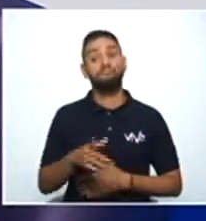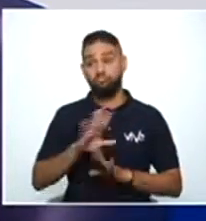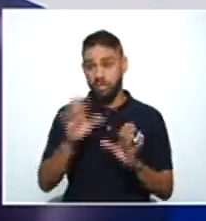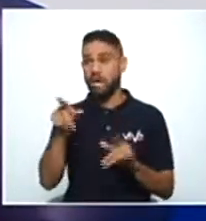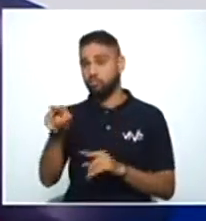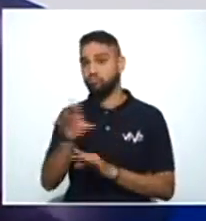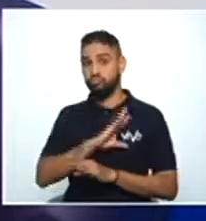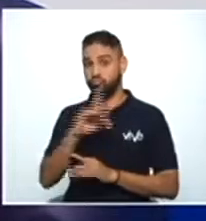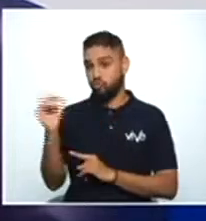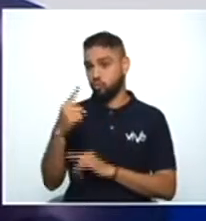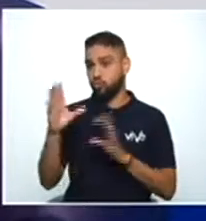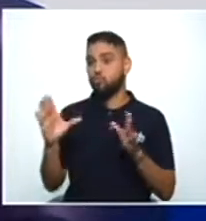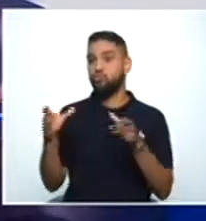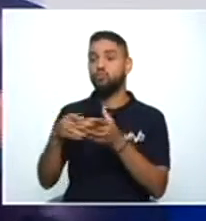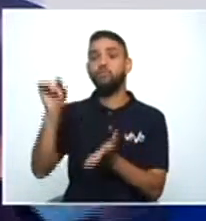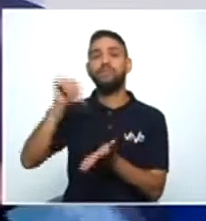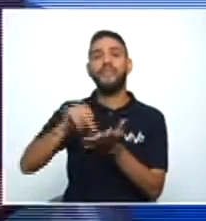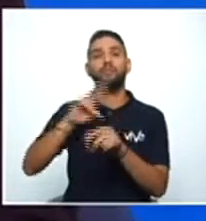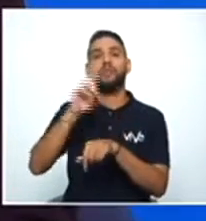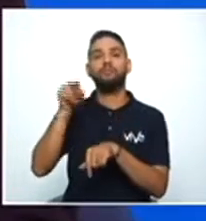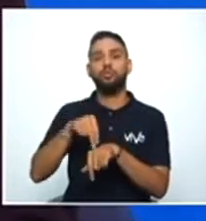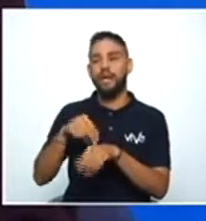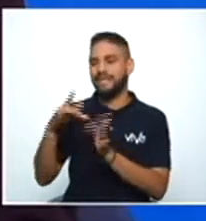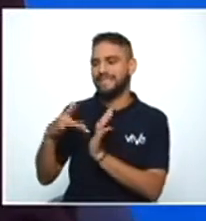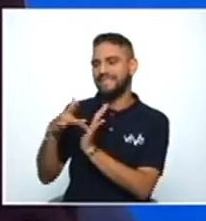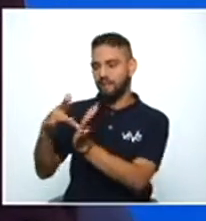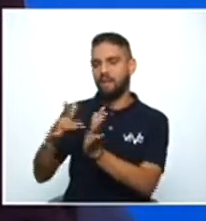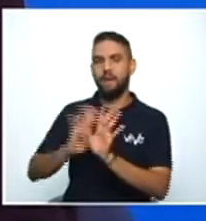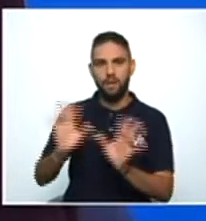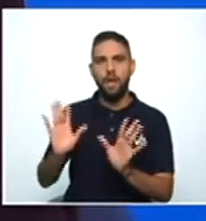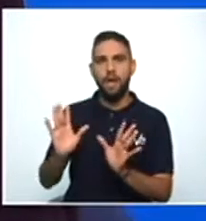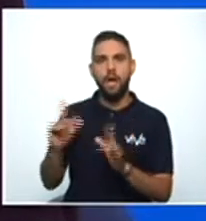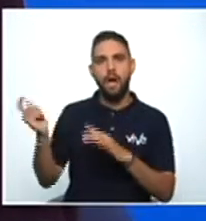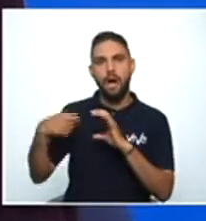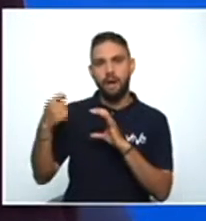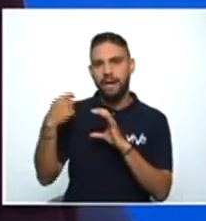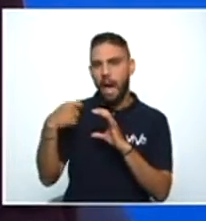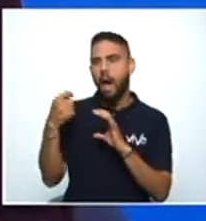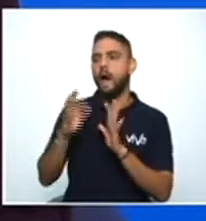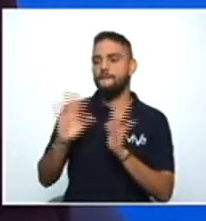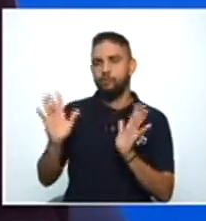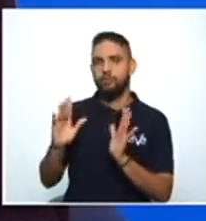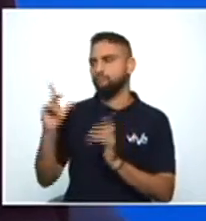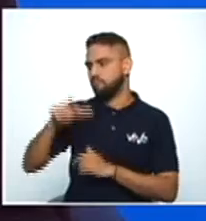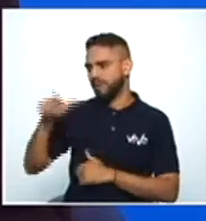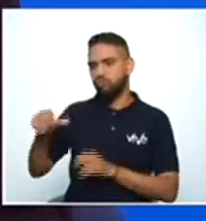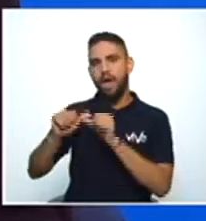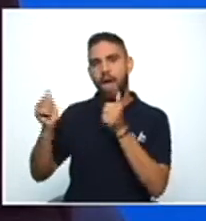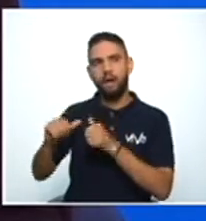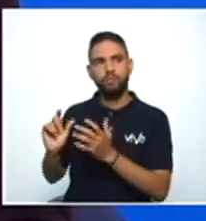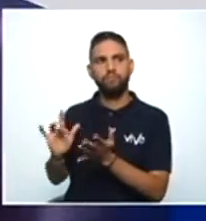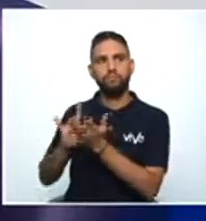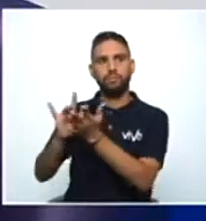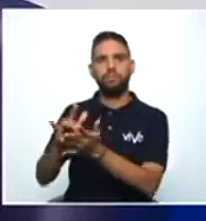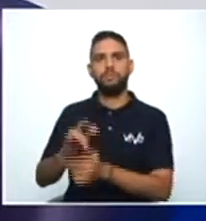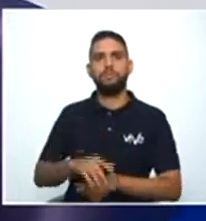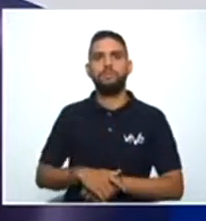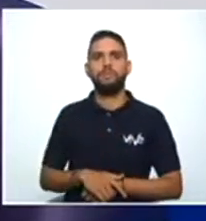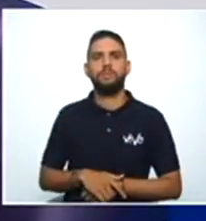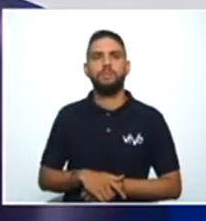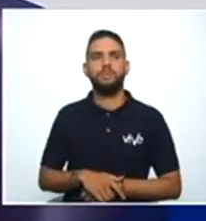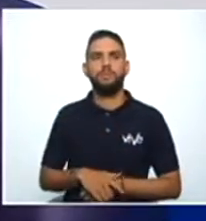de grabar el cd a un cantautor escultor etcétera él con